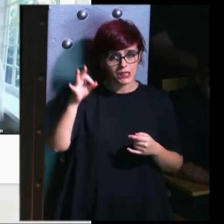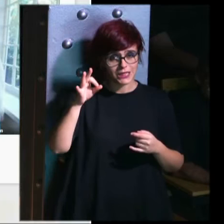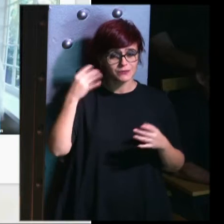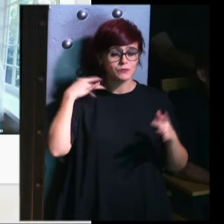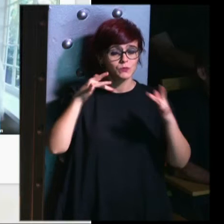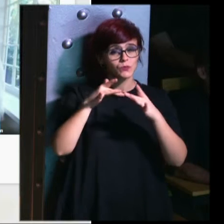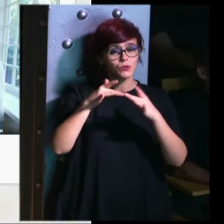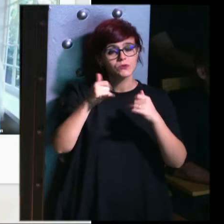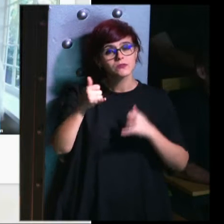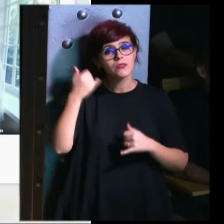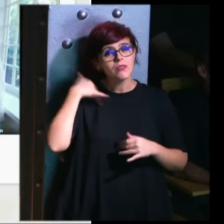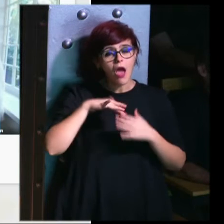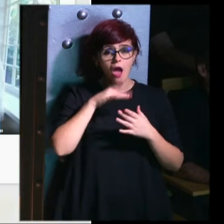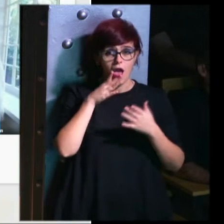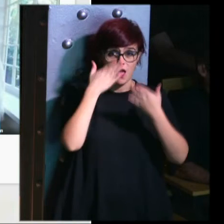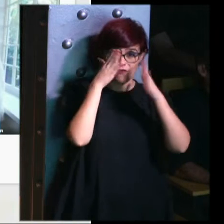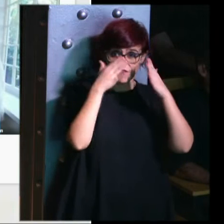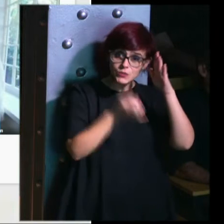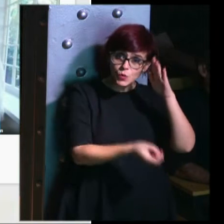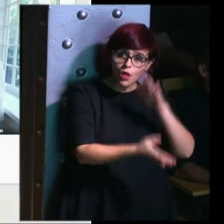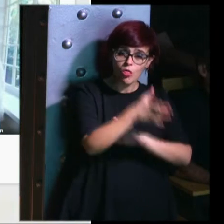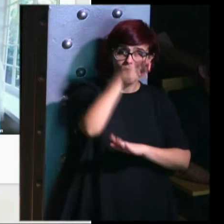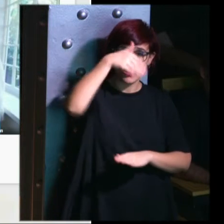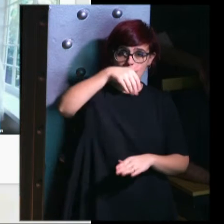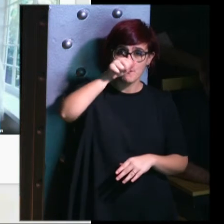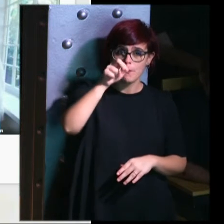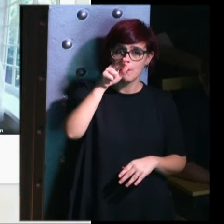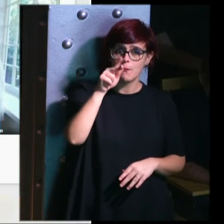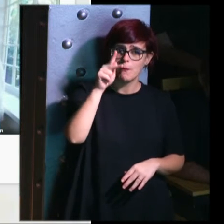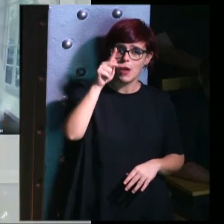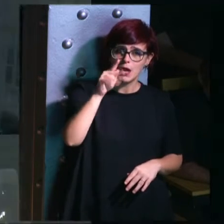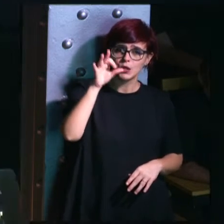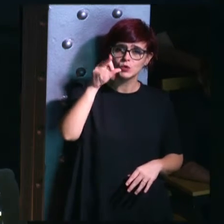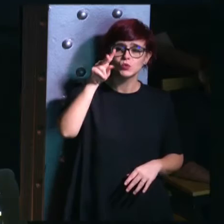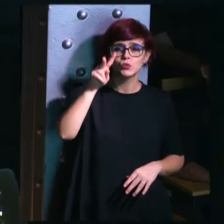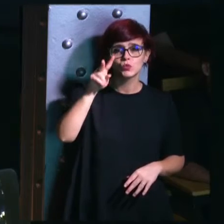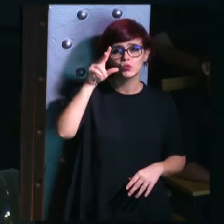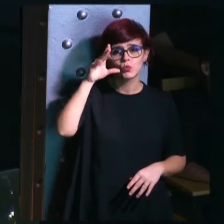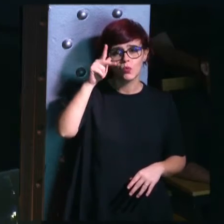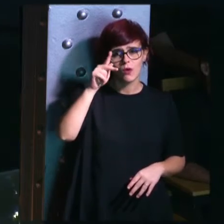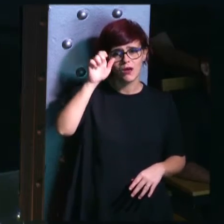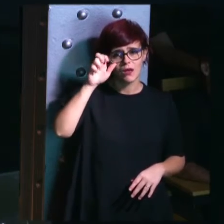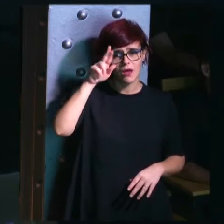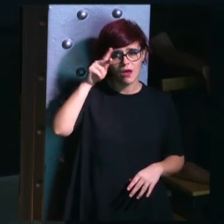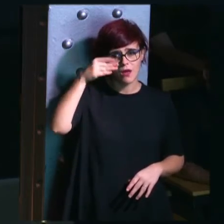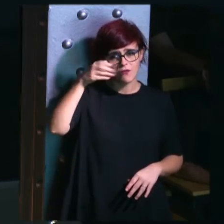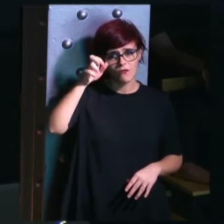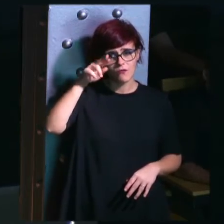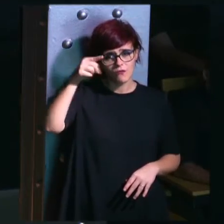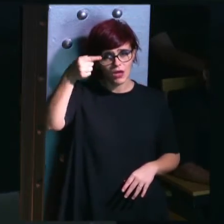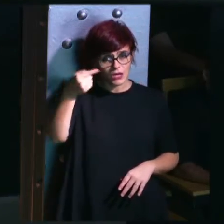Ya está integrando lo que es el mundo real con los avatars virtuales. Es un primer